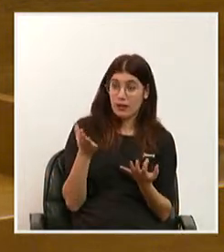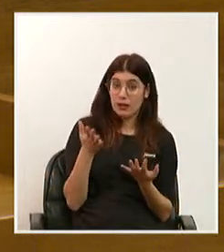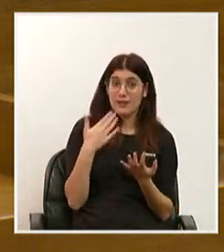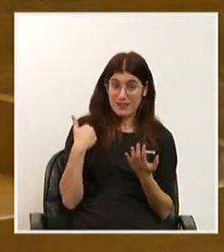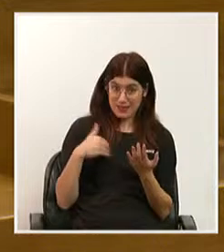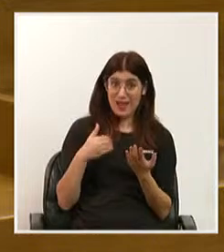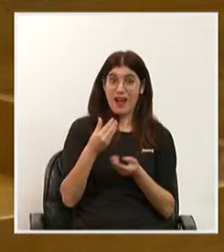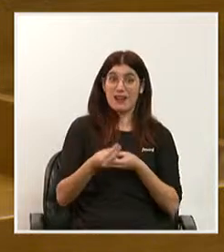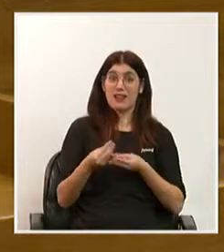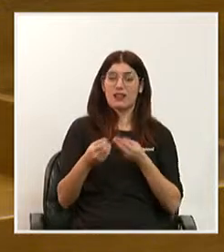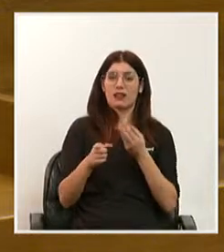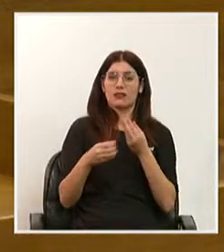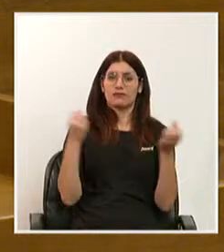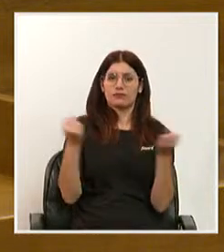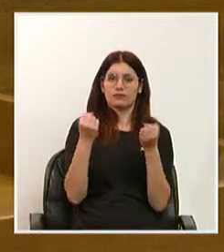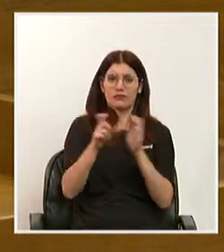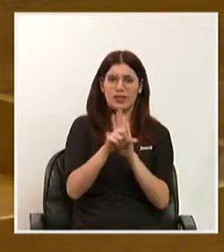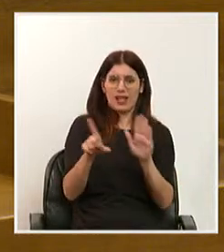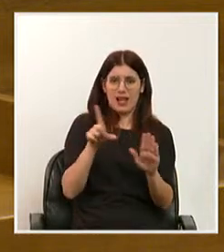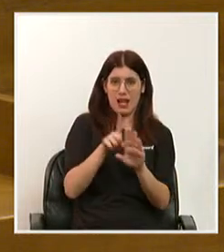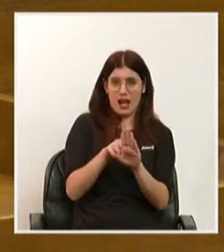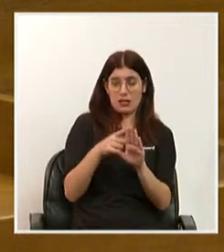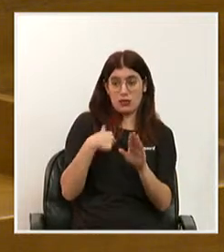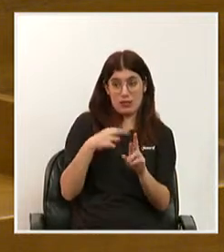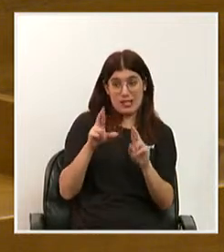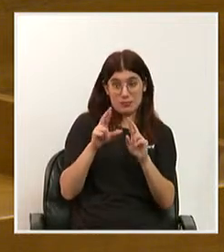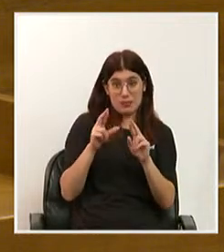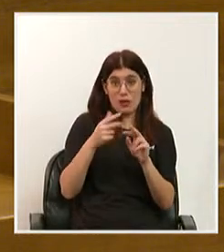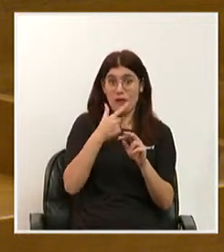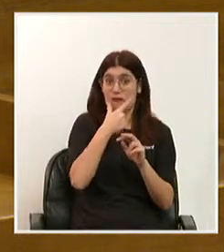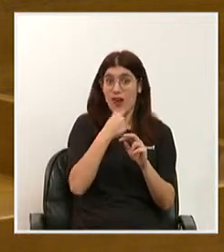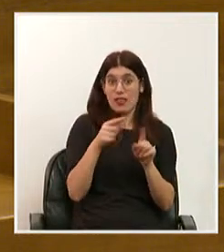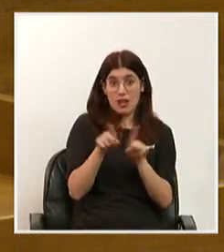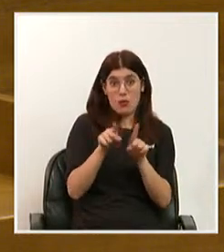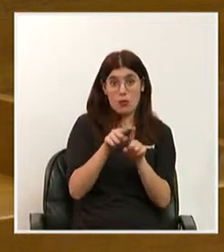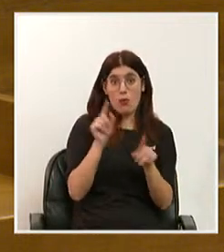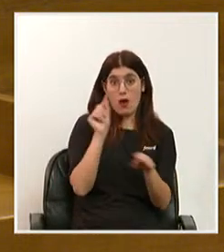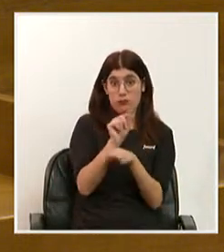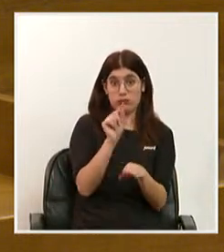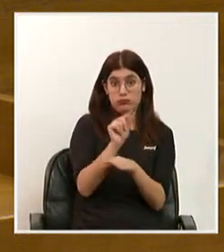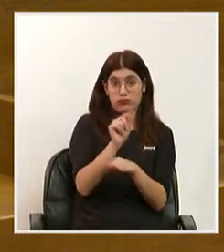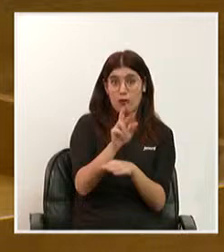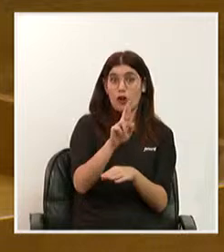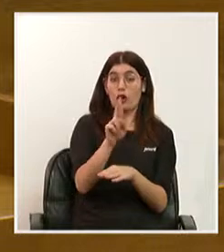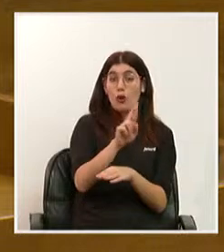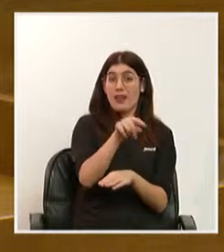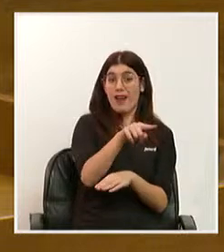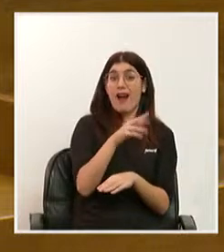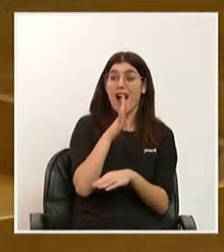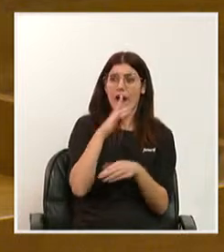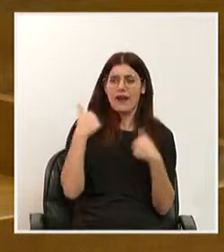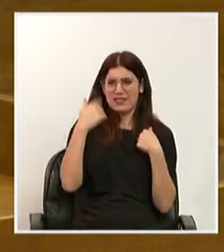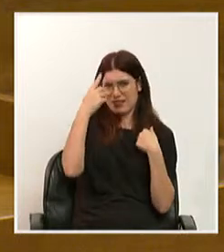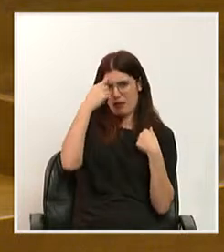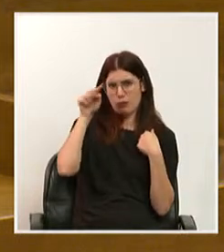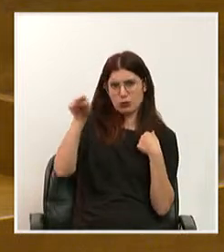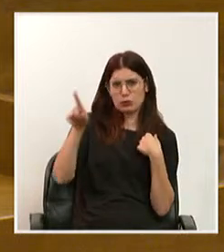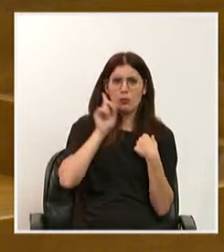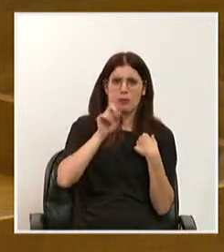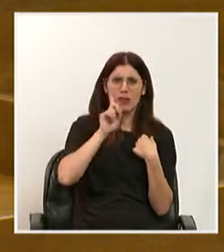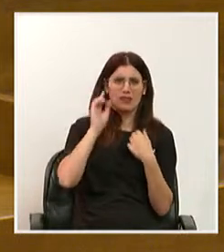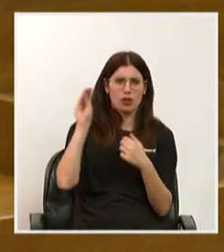actuó de forma ilegal Espero que con la misma facilidad que insultó al conseguir revir ahora que sabemos todos que usted mintió en la